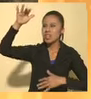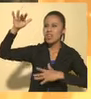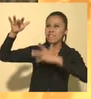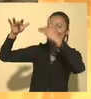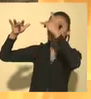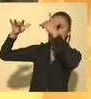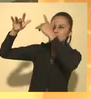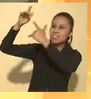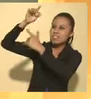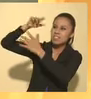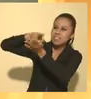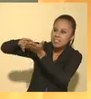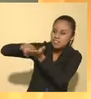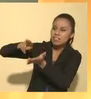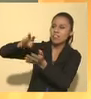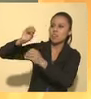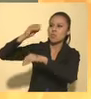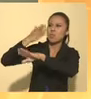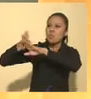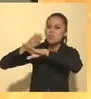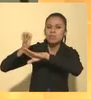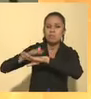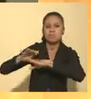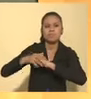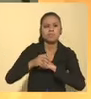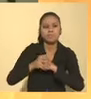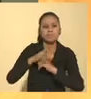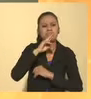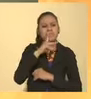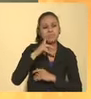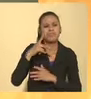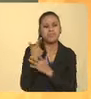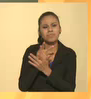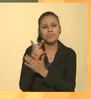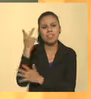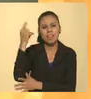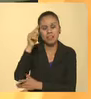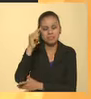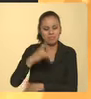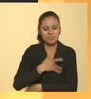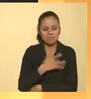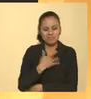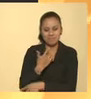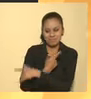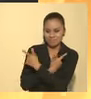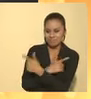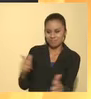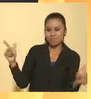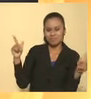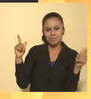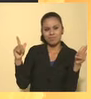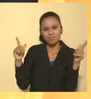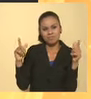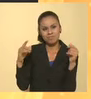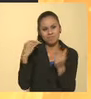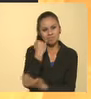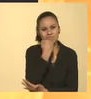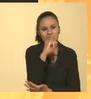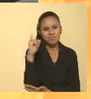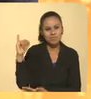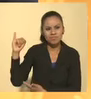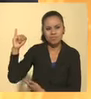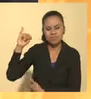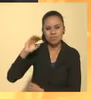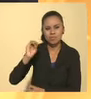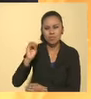al lugar, llenándolo de plantas, tú sientes que estás al aire libre, que no hay carpa, que no hay nada, que estás como comiendo